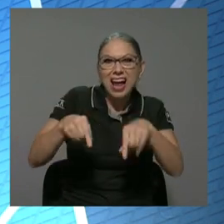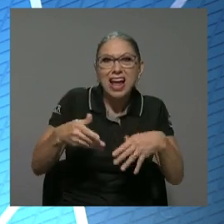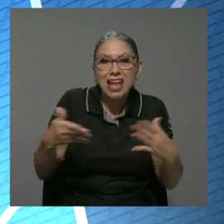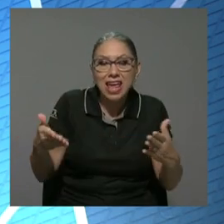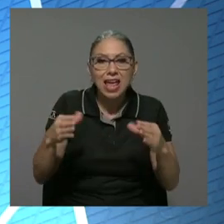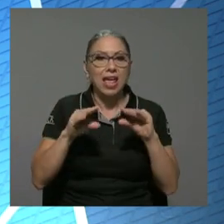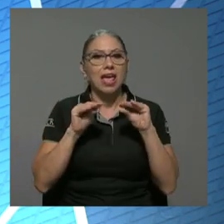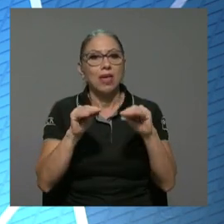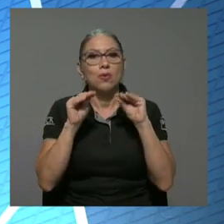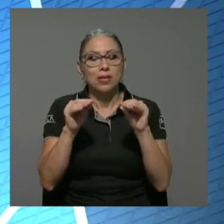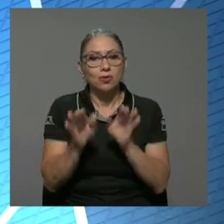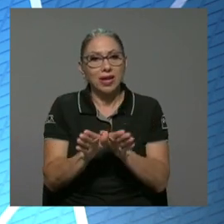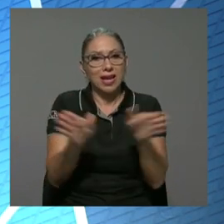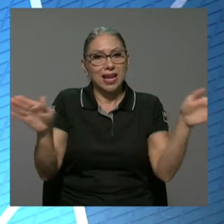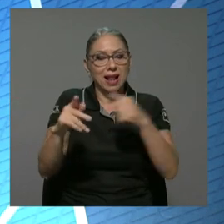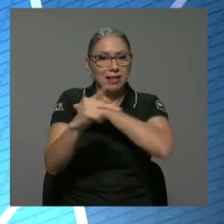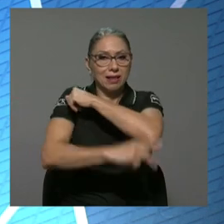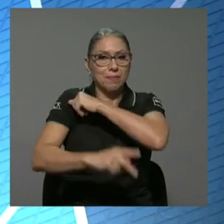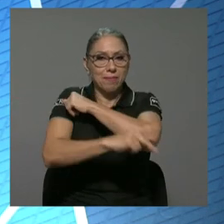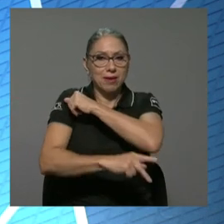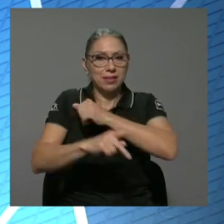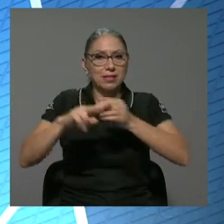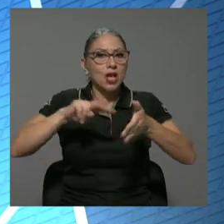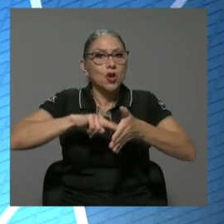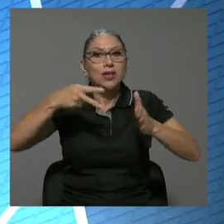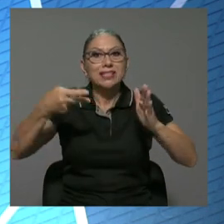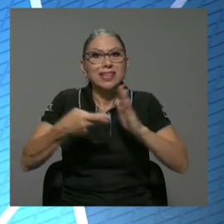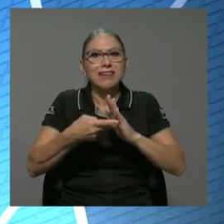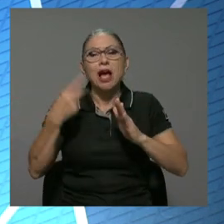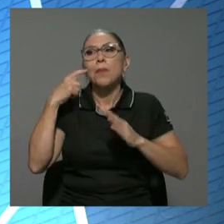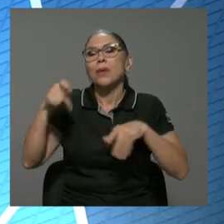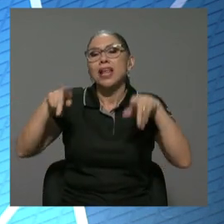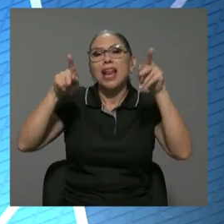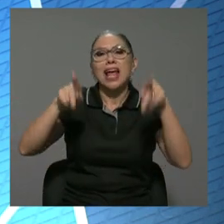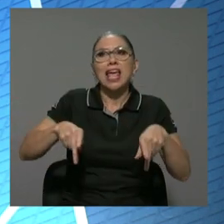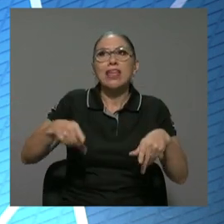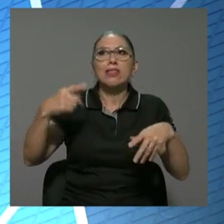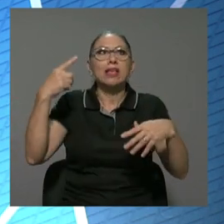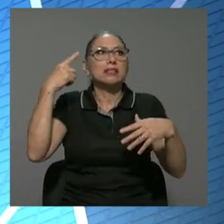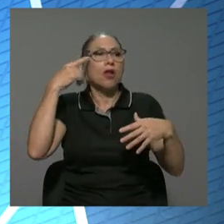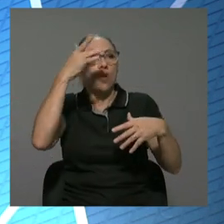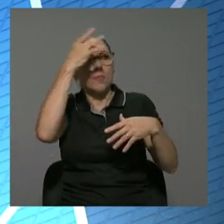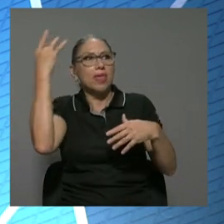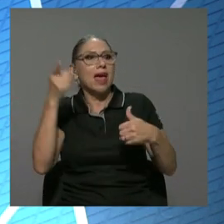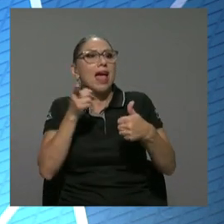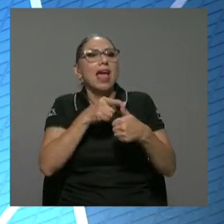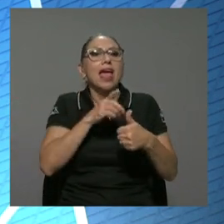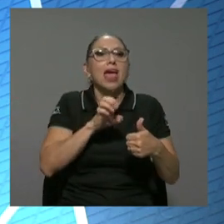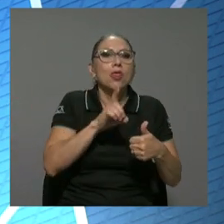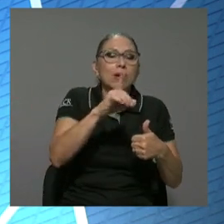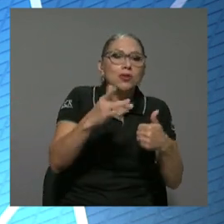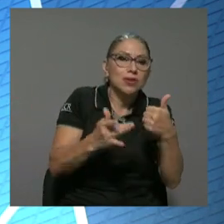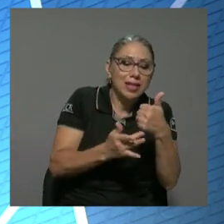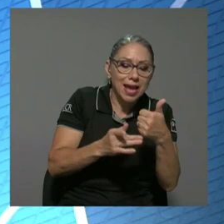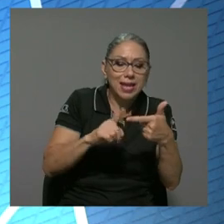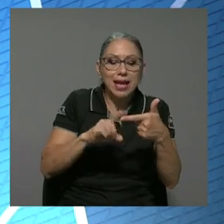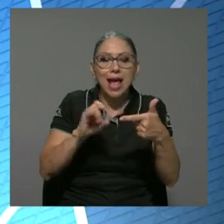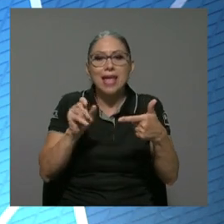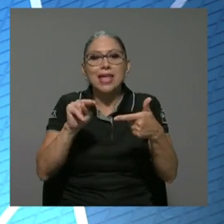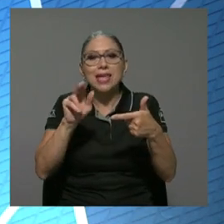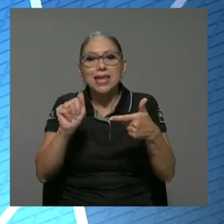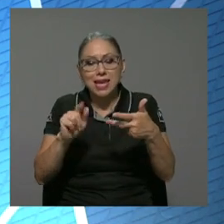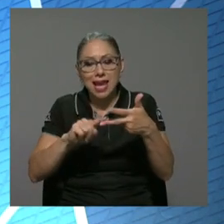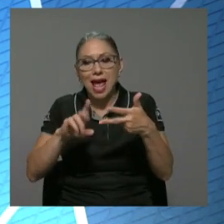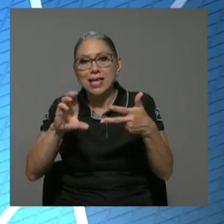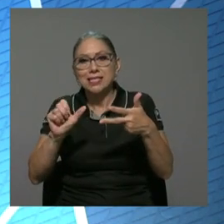país y todo lo que eso implica, ¿verdad? Que a la gente se olvida que es todo el tema de educación técnica, que es el INA, que son los ENSINAI, que son las redes de cuido,